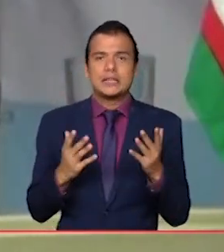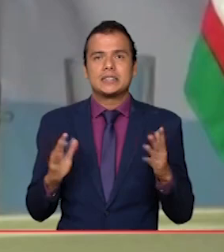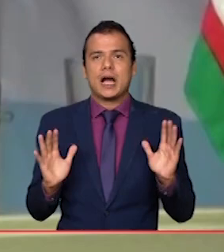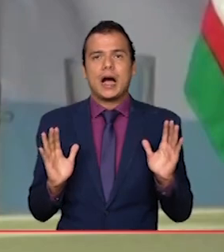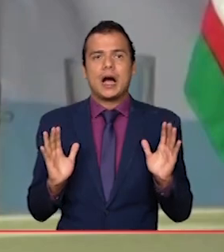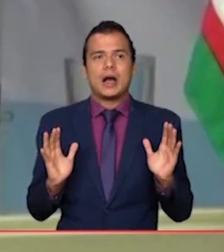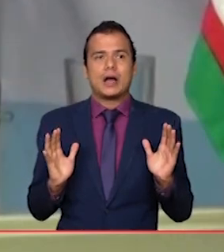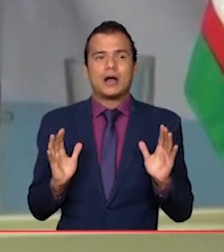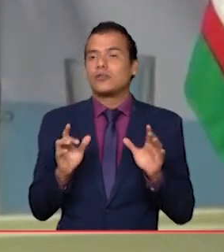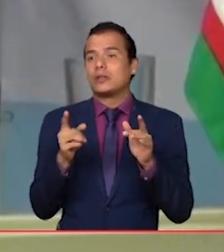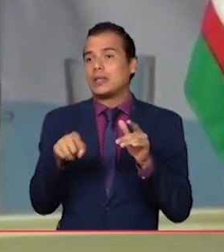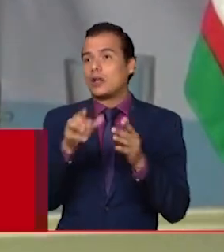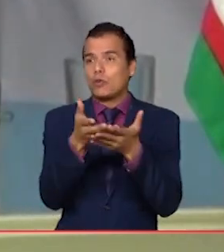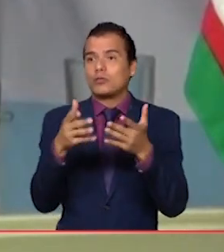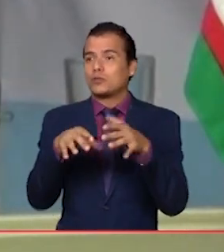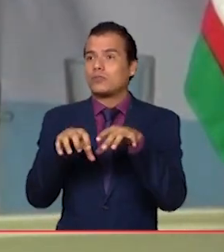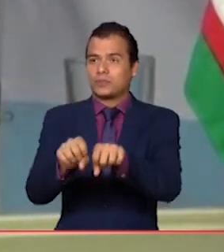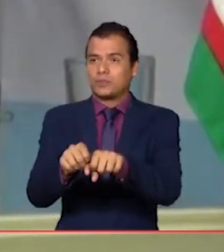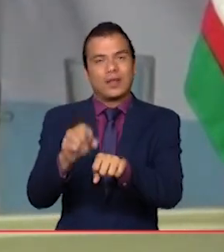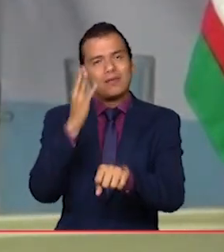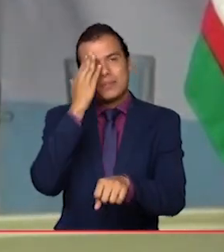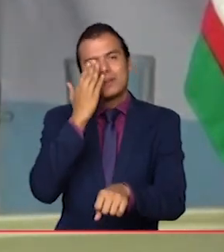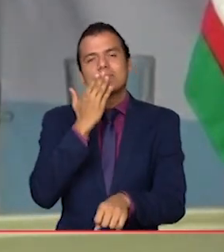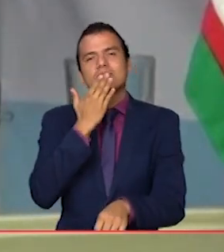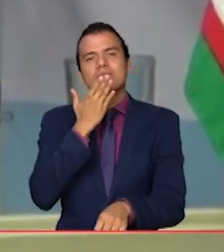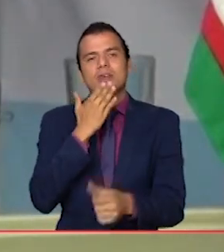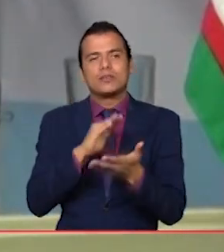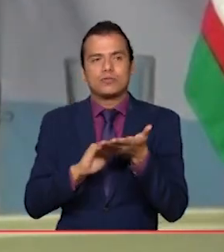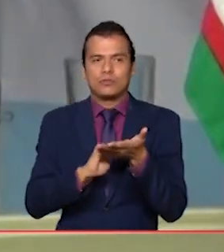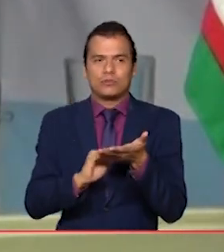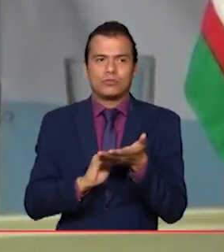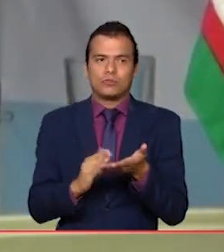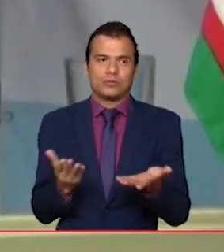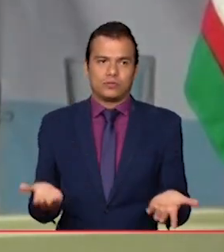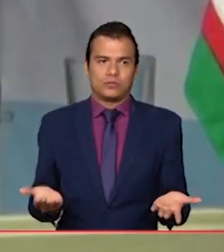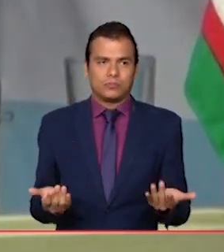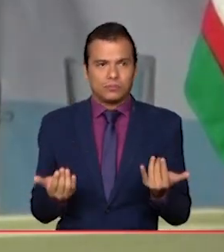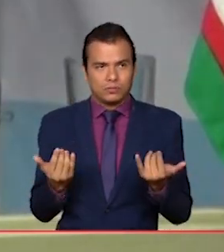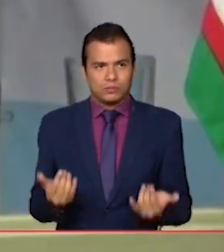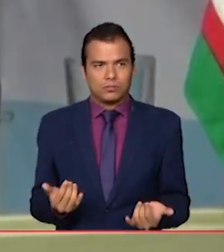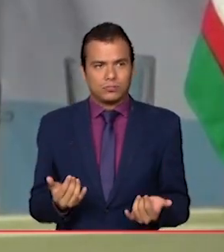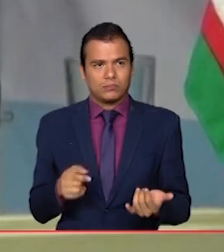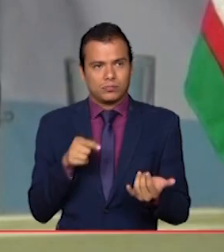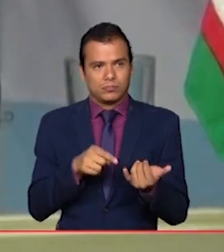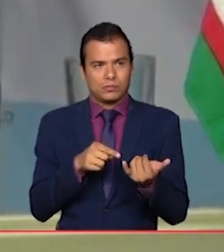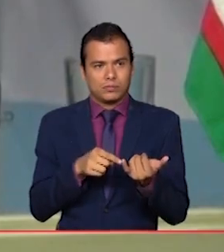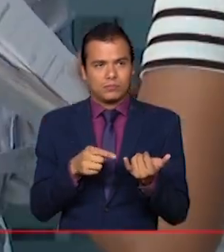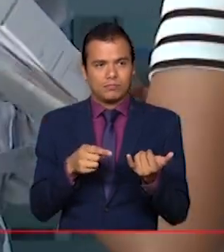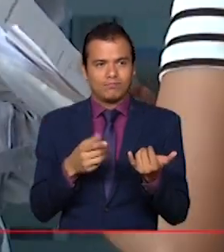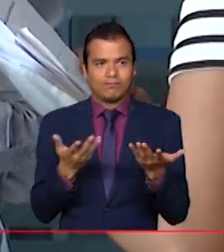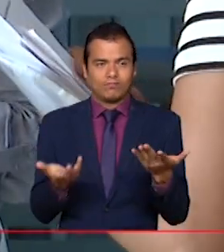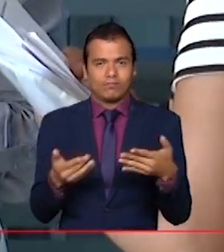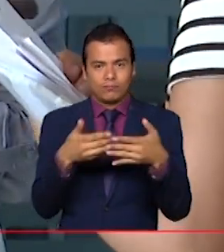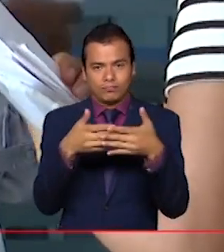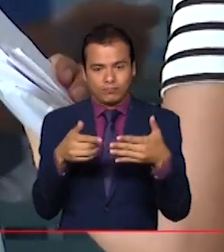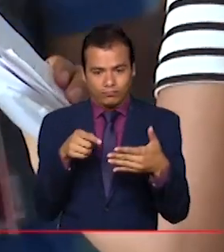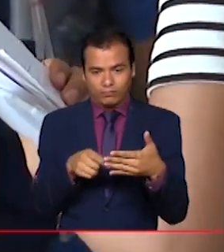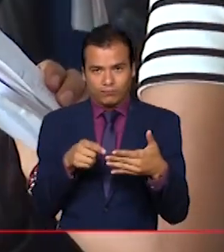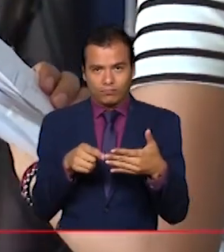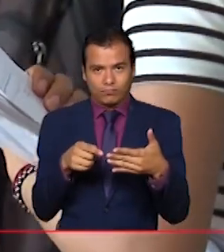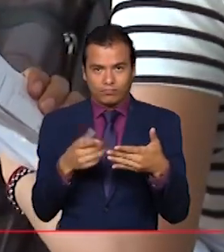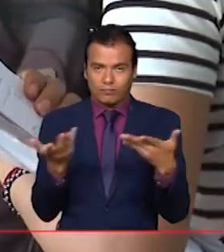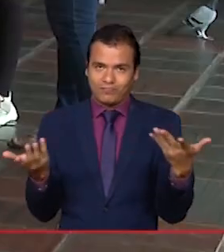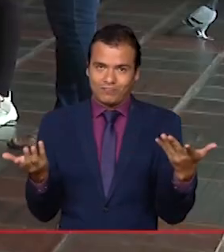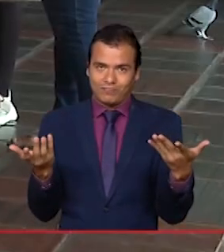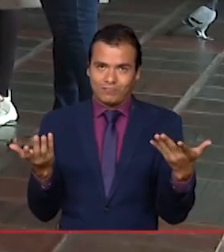o lo embarguemos. El problema está aquí en 4 o 5 líneas que desangran la ciudad. Con sus complejas cifras,